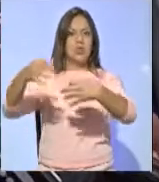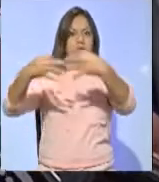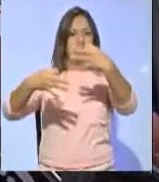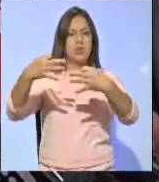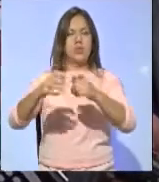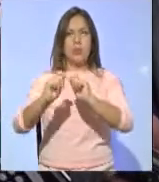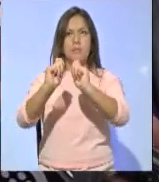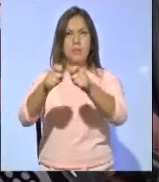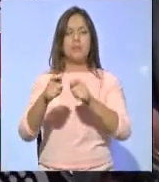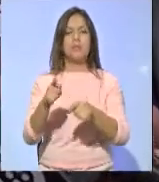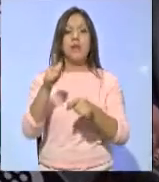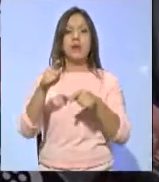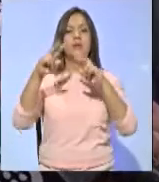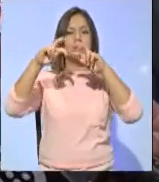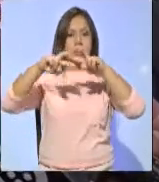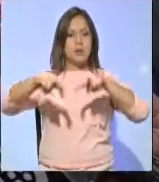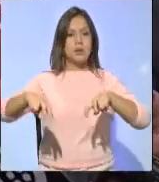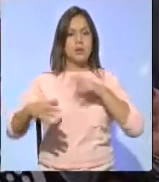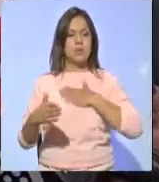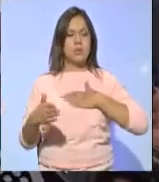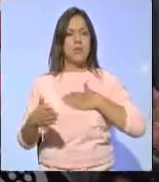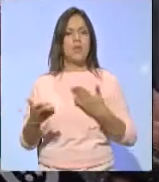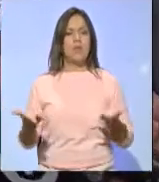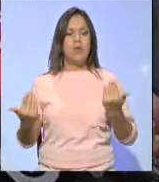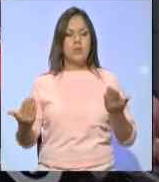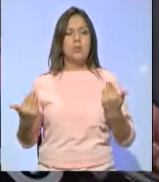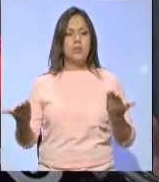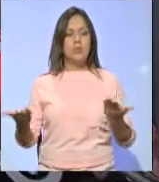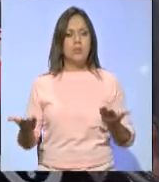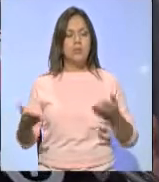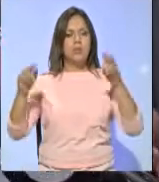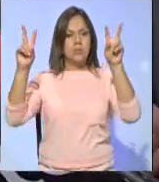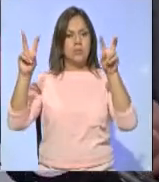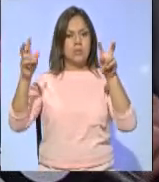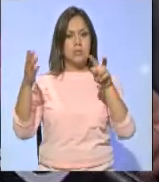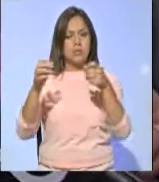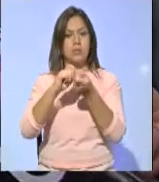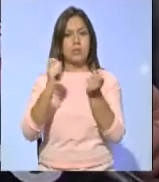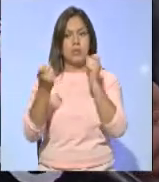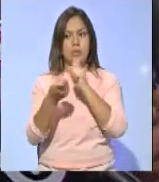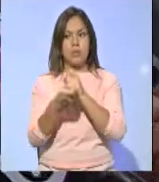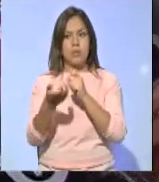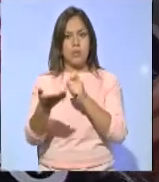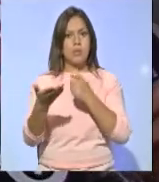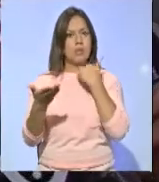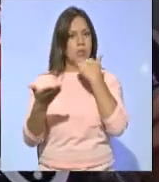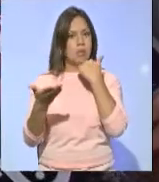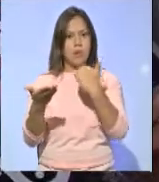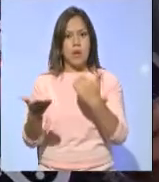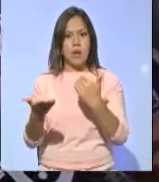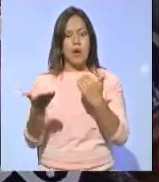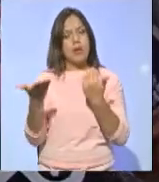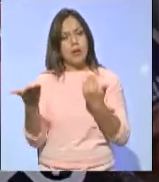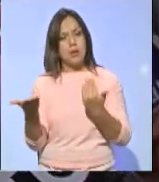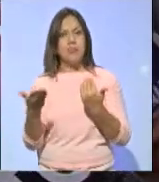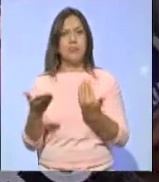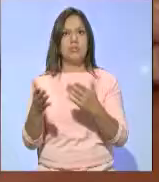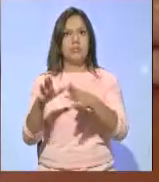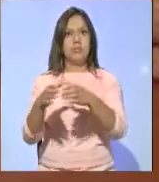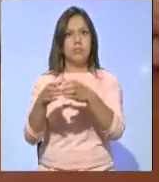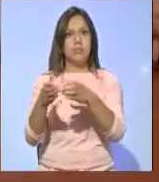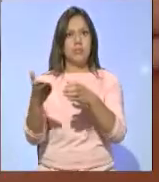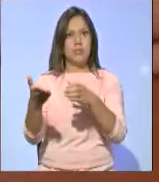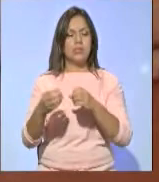Judicatura realice la investigación respectiva ya en torno, en cambio, al accionar o a las omisiones de jueces o